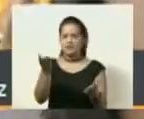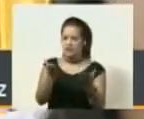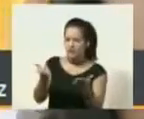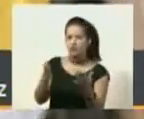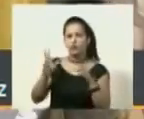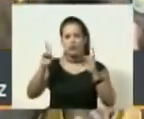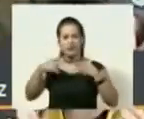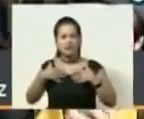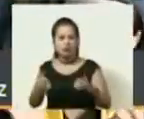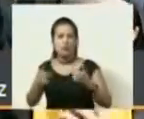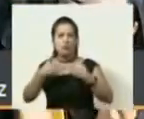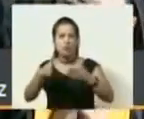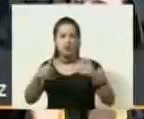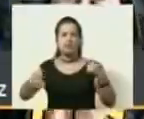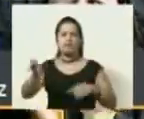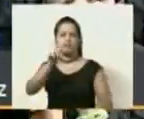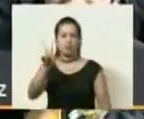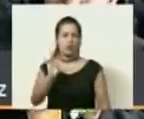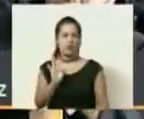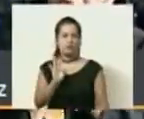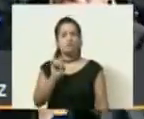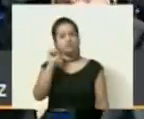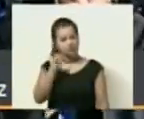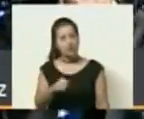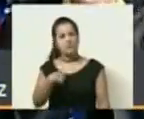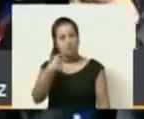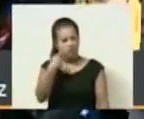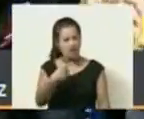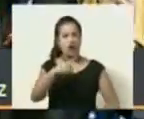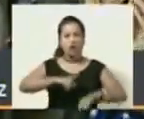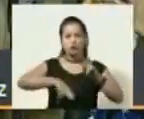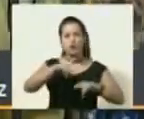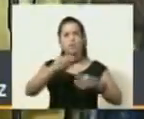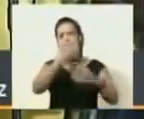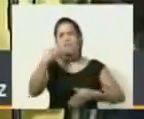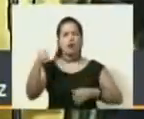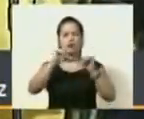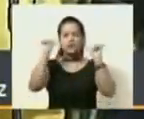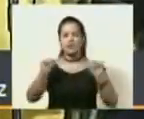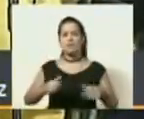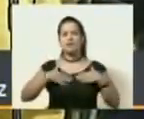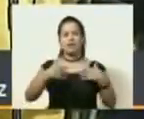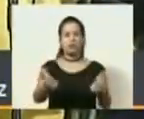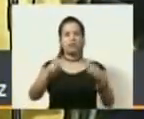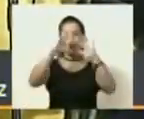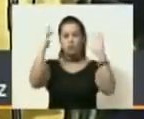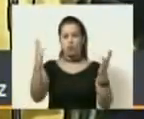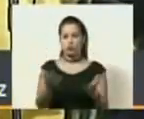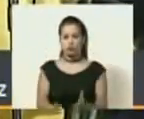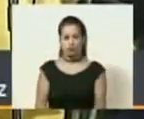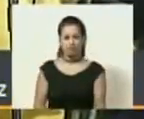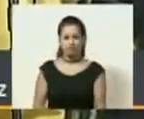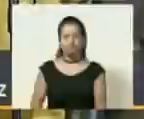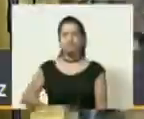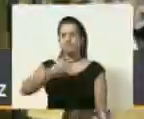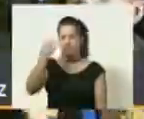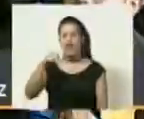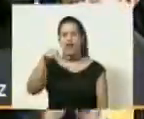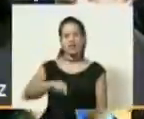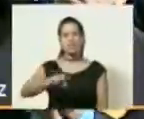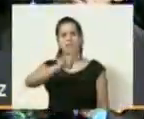salud pública. Vamos a construir el mejor sistema de salud del planeta Tierra. Va a estar en